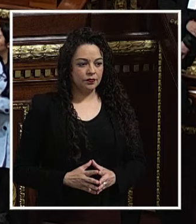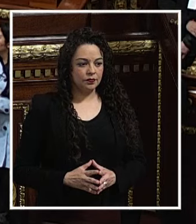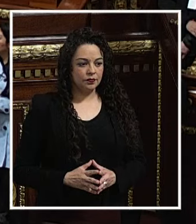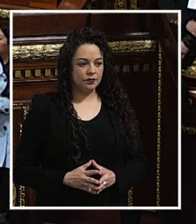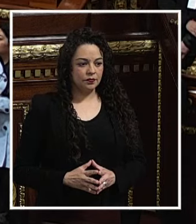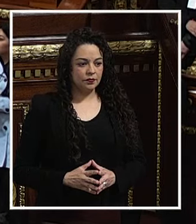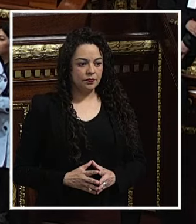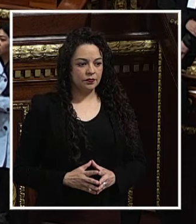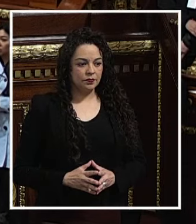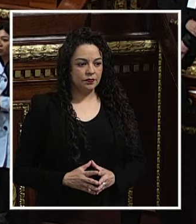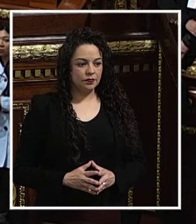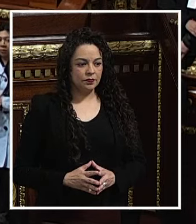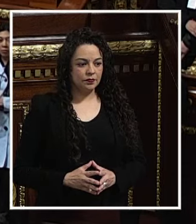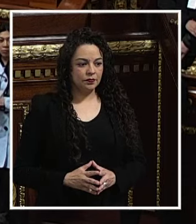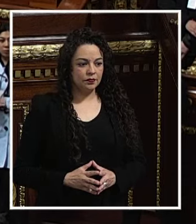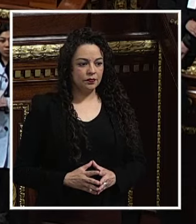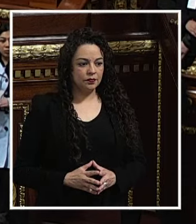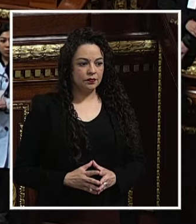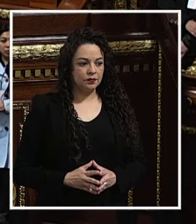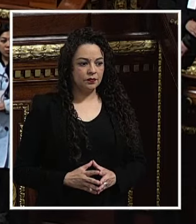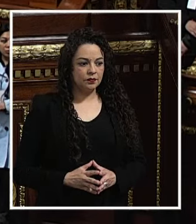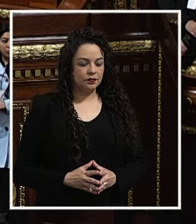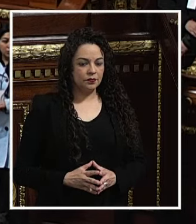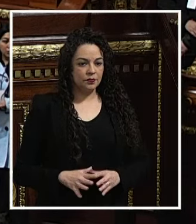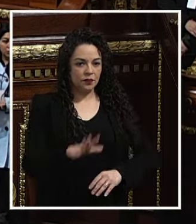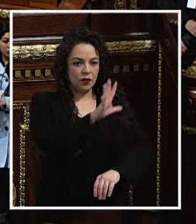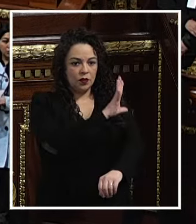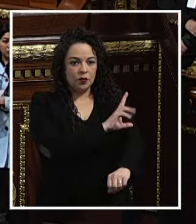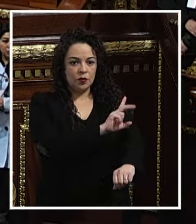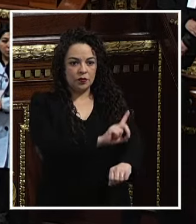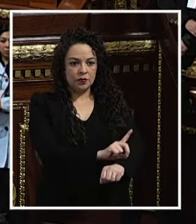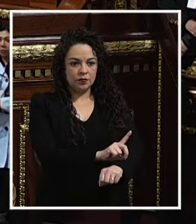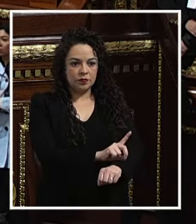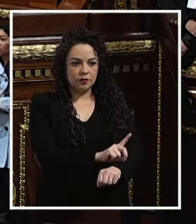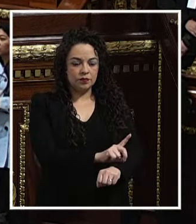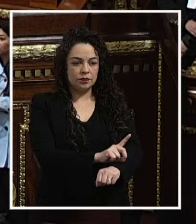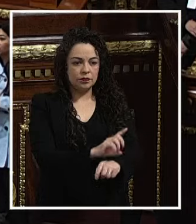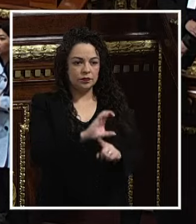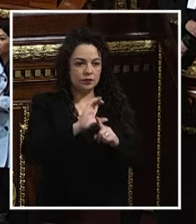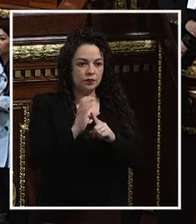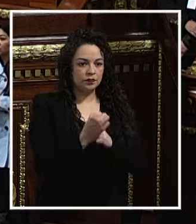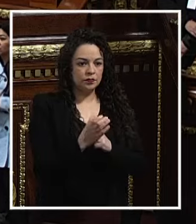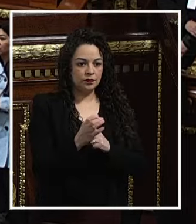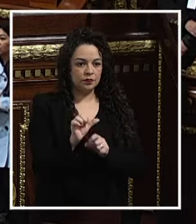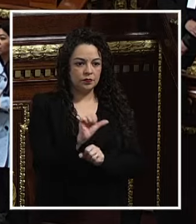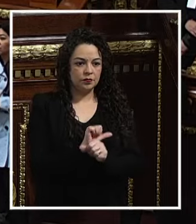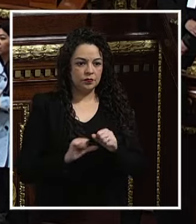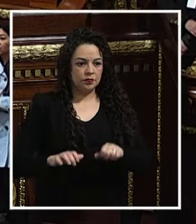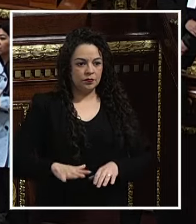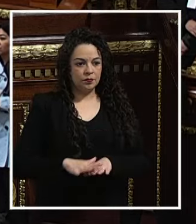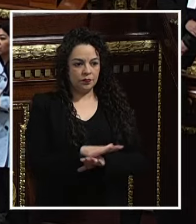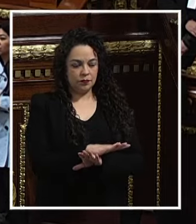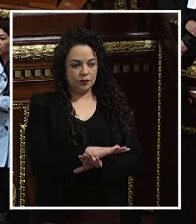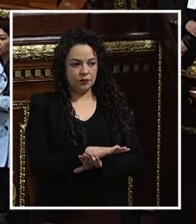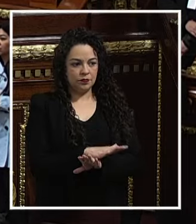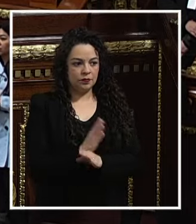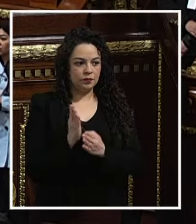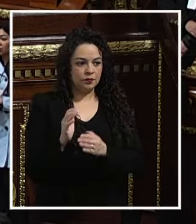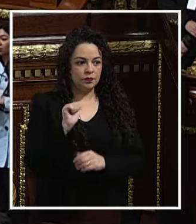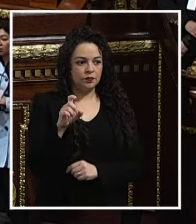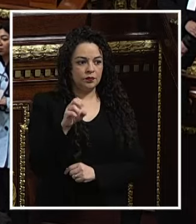Al coordinador de la Comisión de Transición de la Ciudad de México, Alejandro